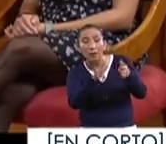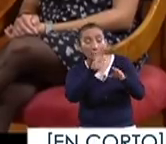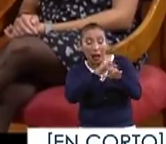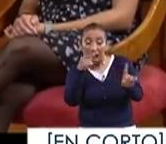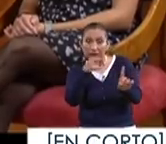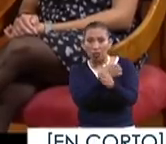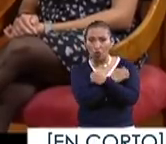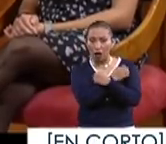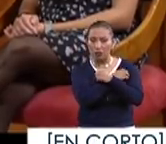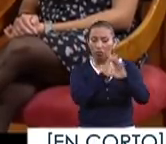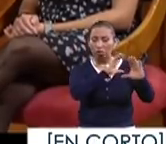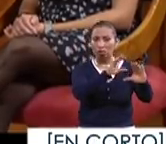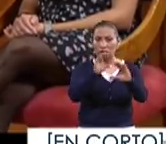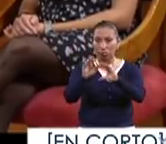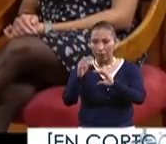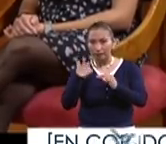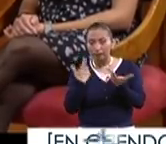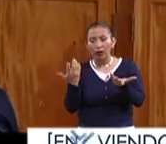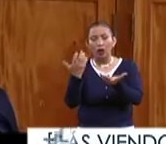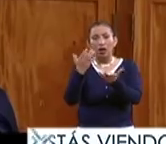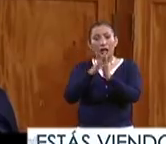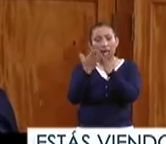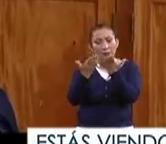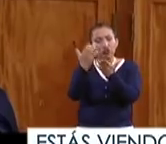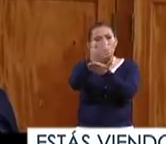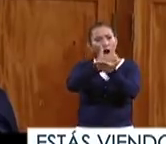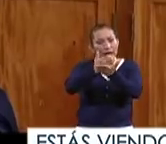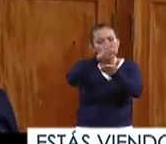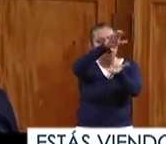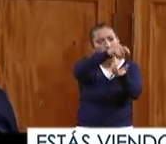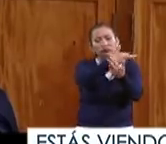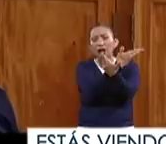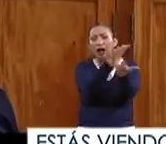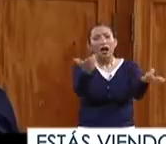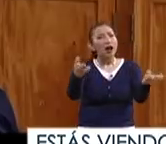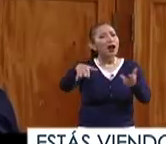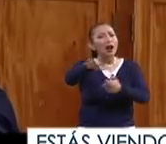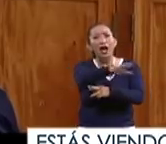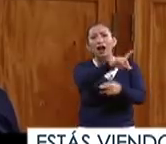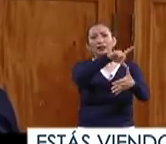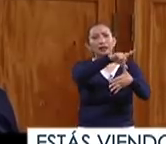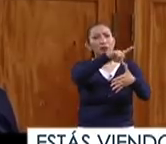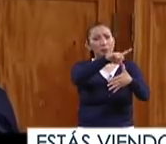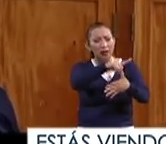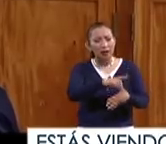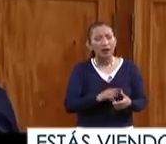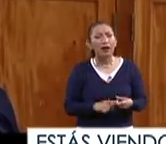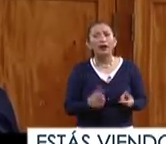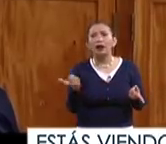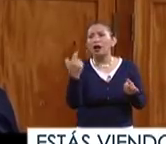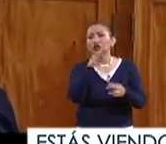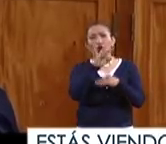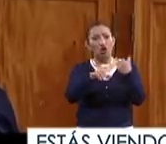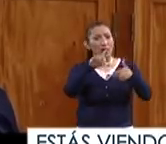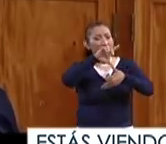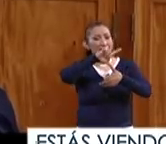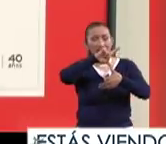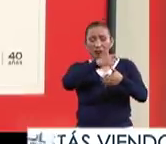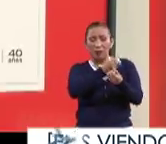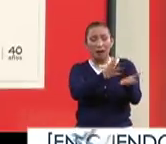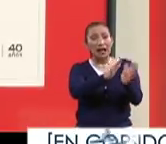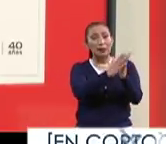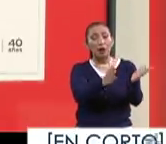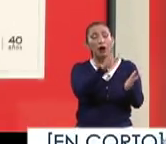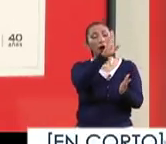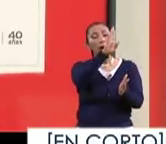principal es el educativo, colecciones de libros que hemos regalado a Latinoamérica, a toda Latinoamérica, el